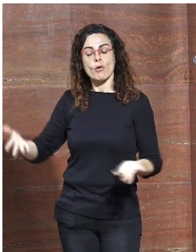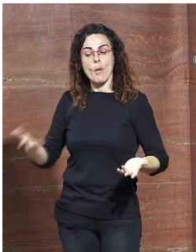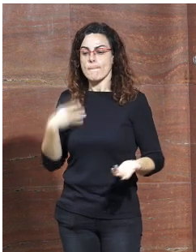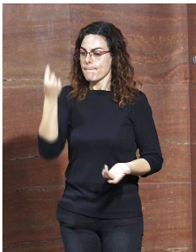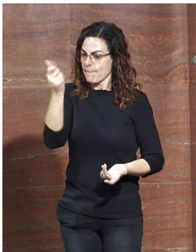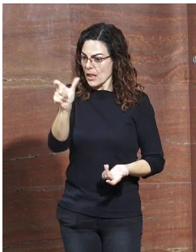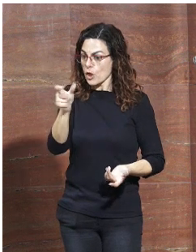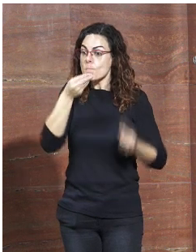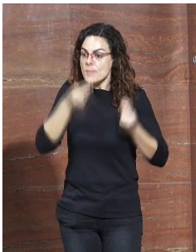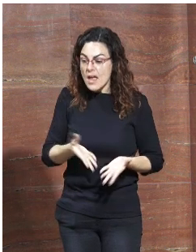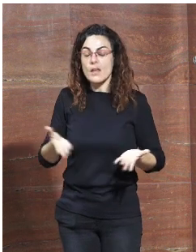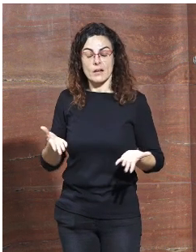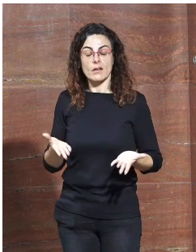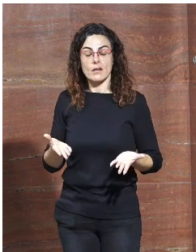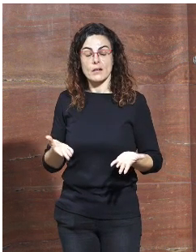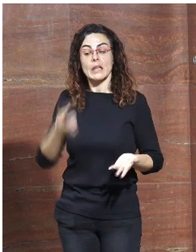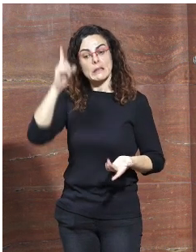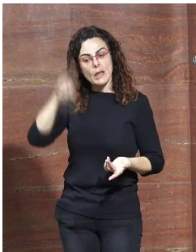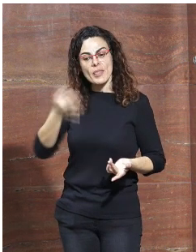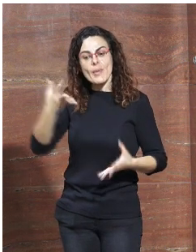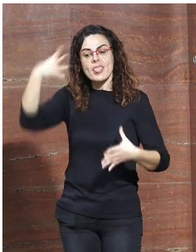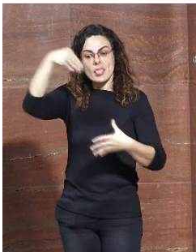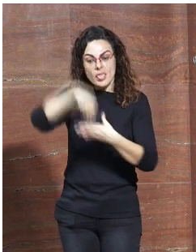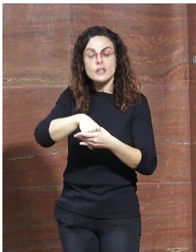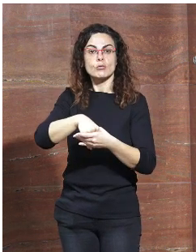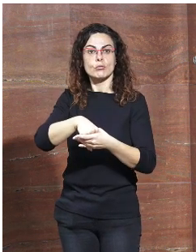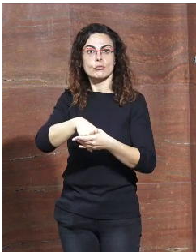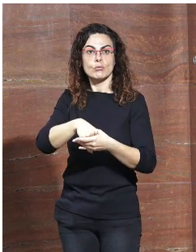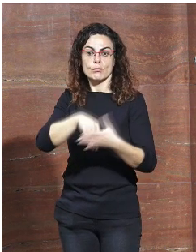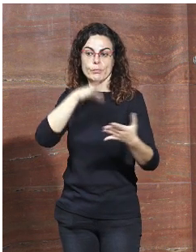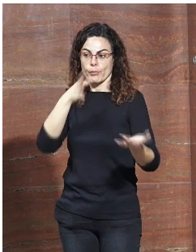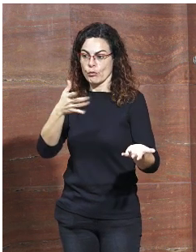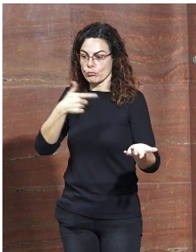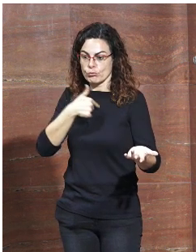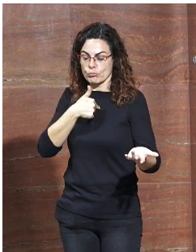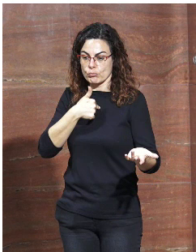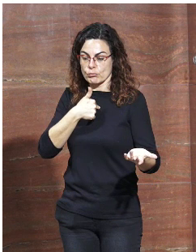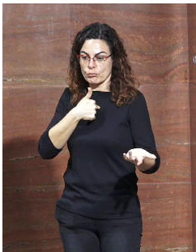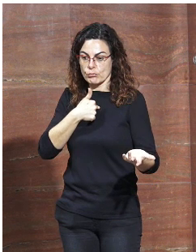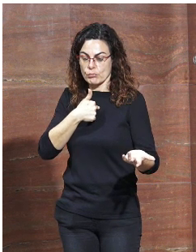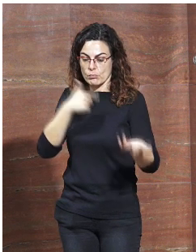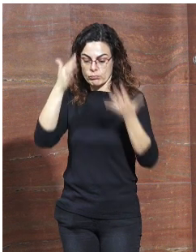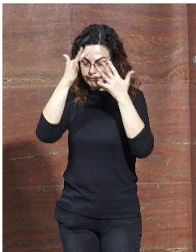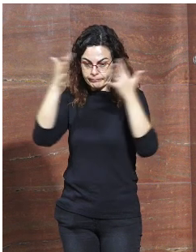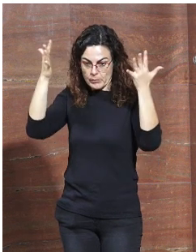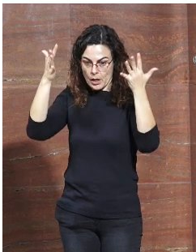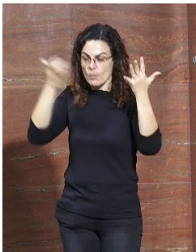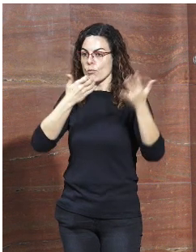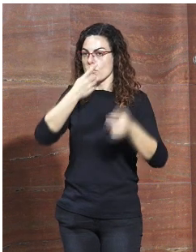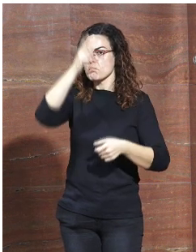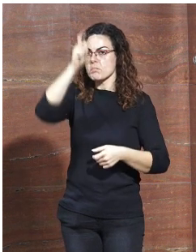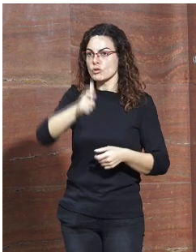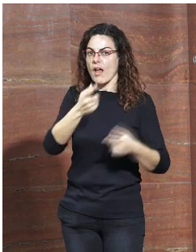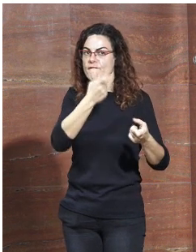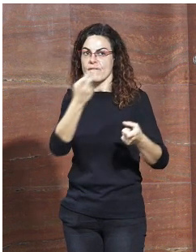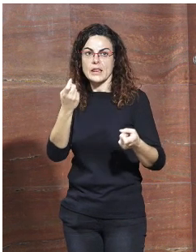precios asequibles y que también deben ser incorporados, porque yo no me imagino una persona amputada, pues